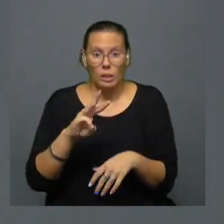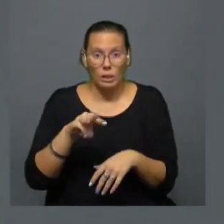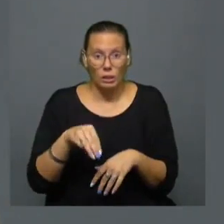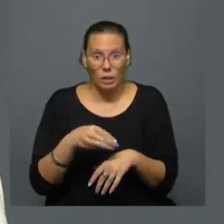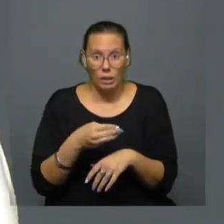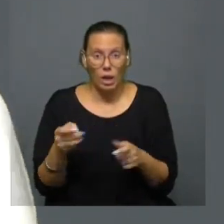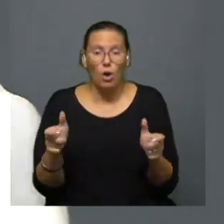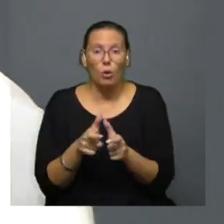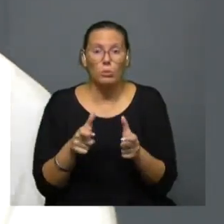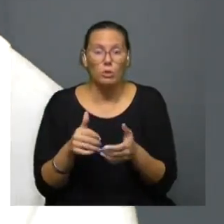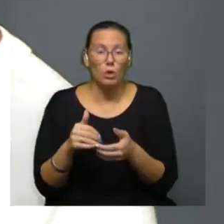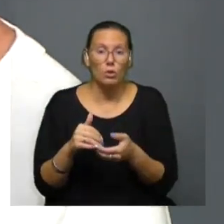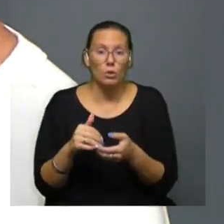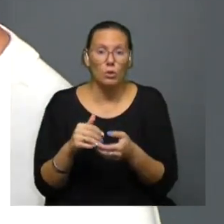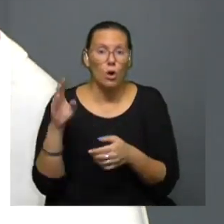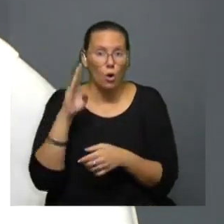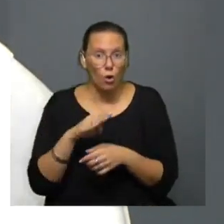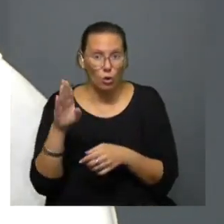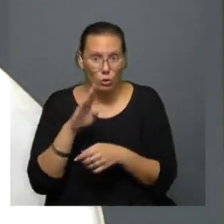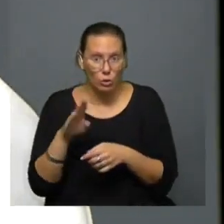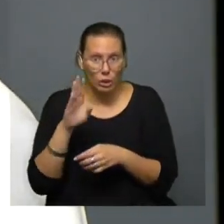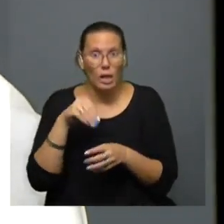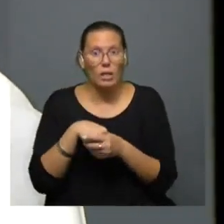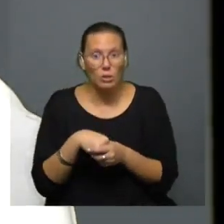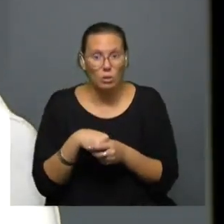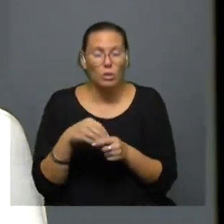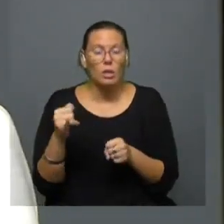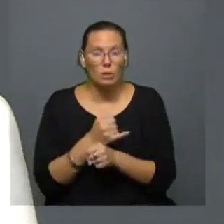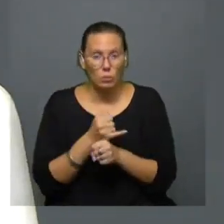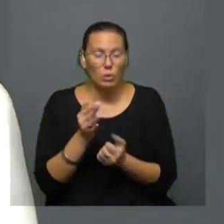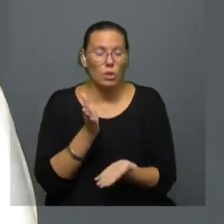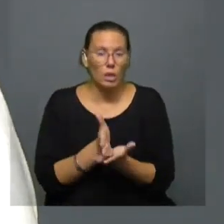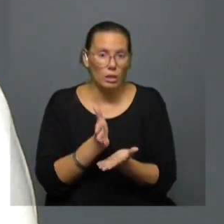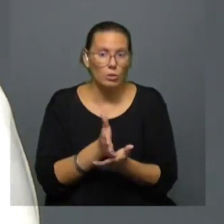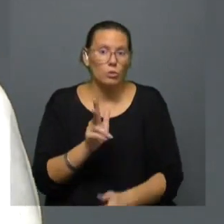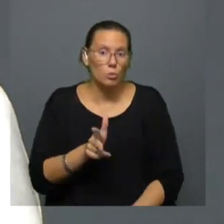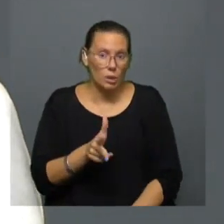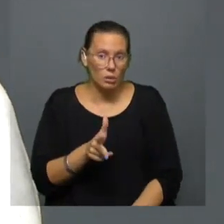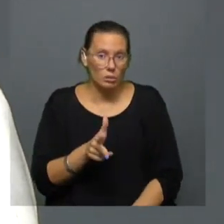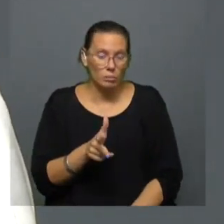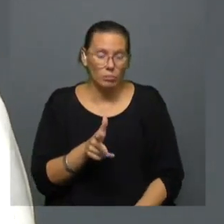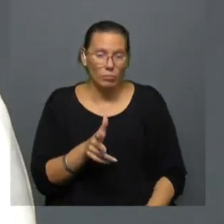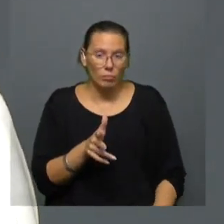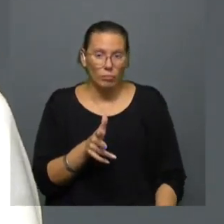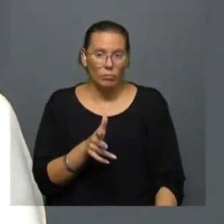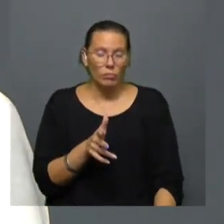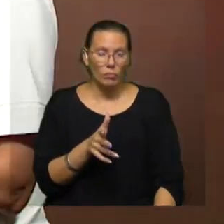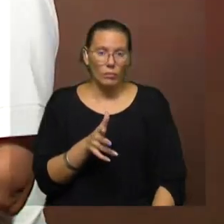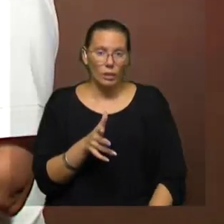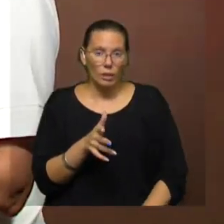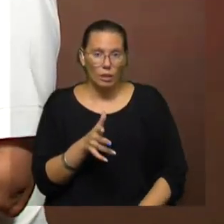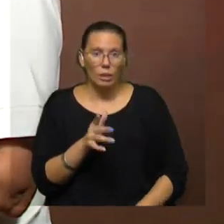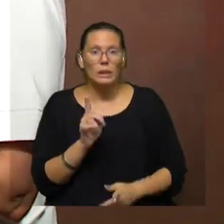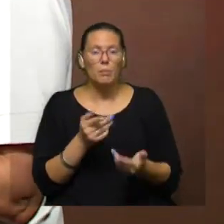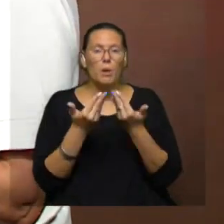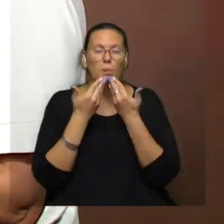de la Comisión Honoraria dentro de la página de la Institución de Derechos Humanos. Eso es así por ahora. No, en realidad, Pablo también